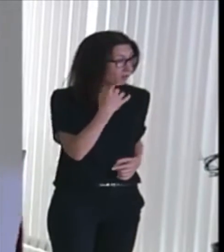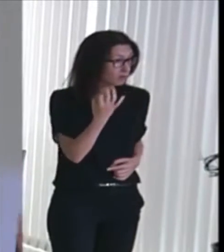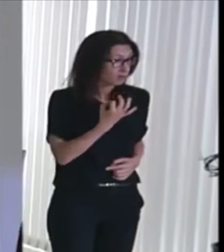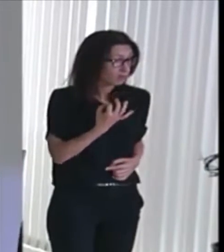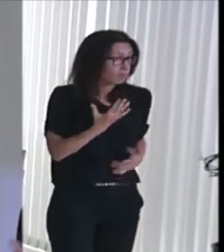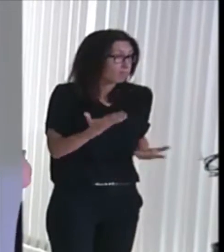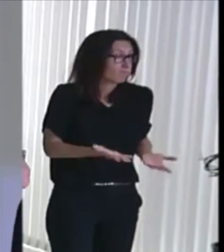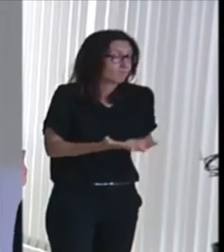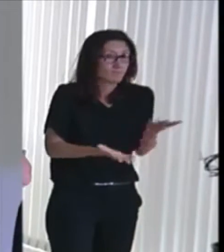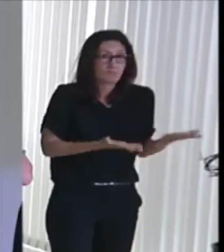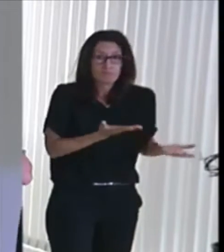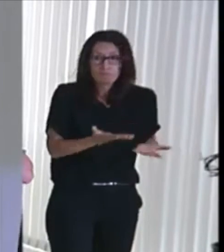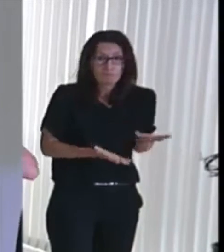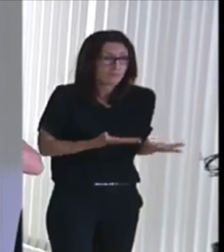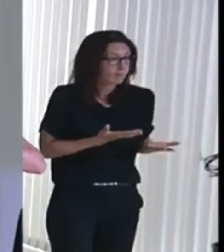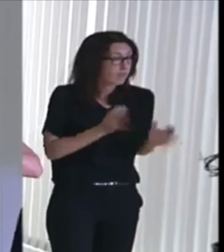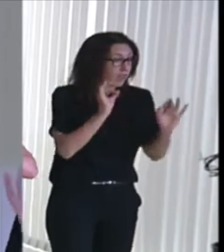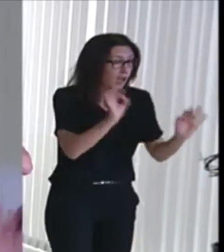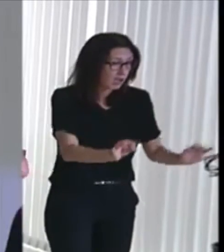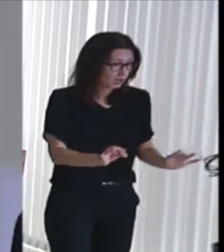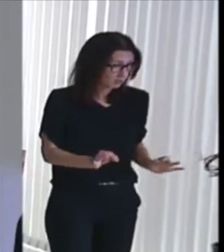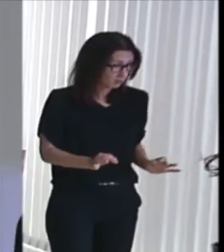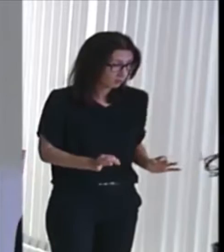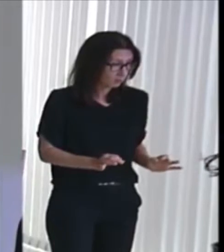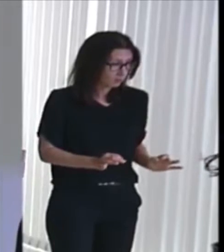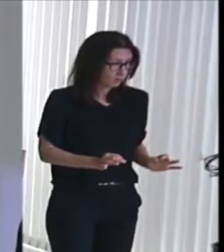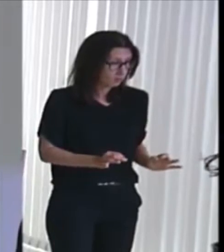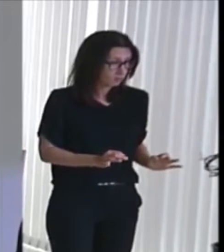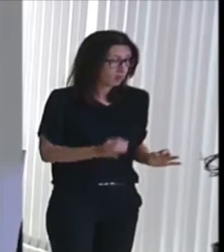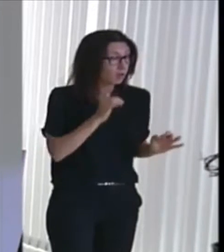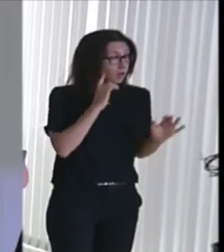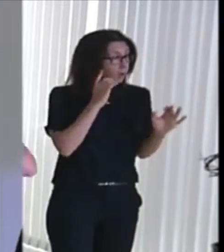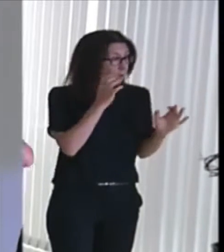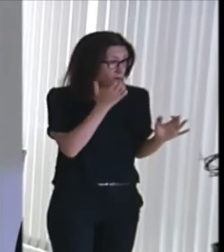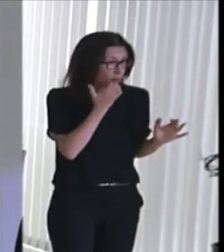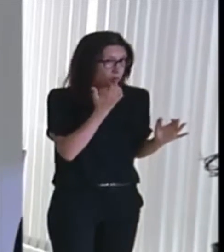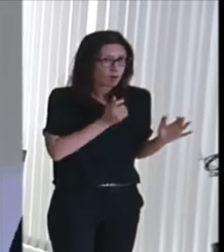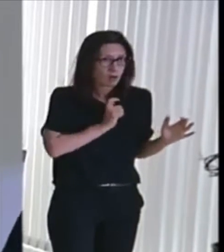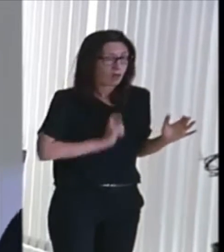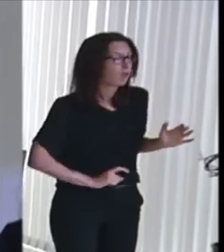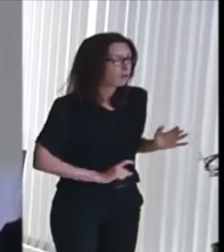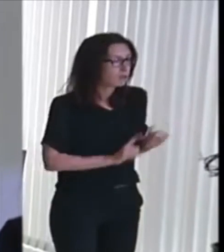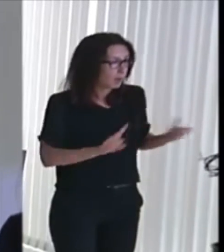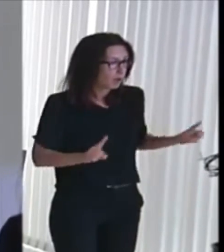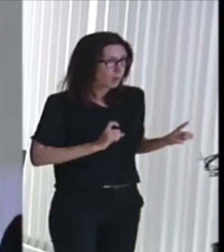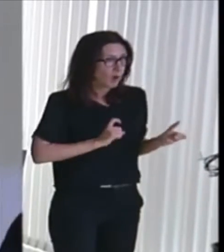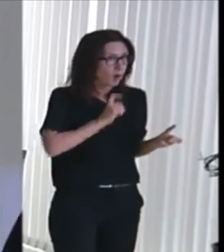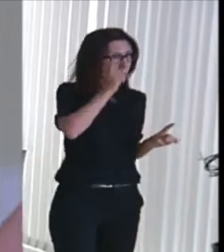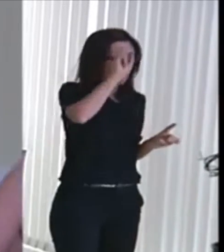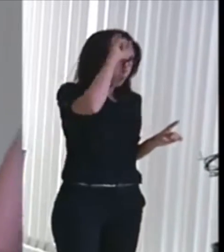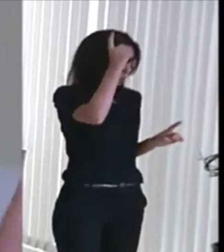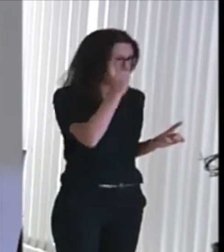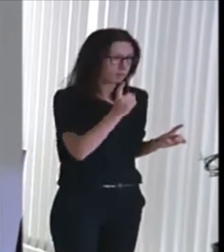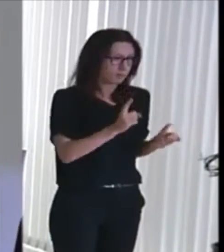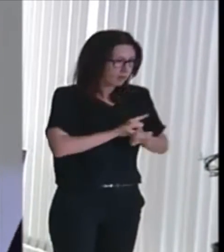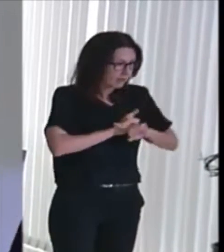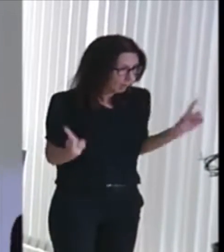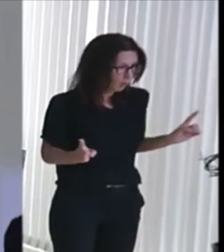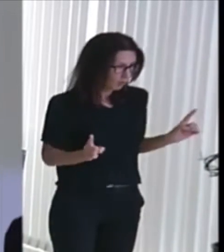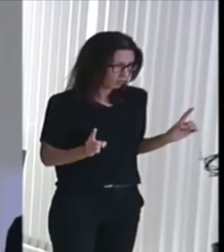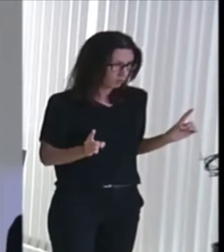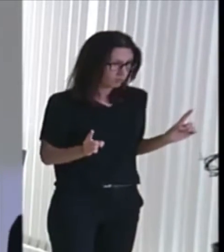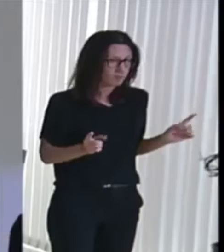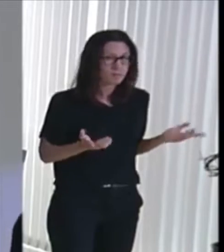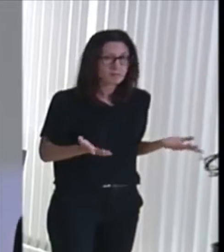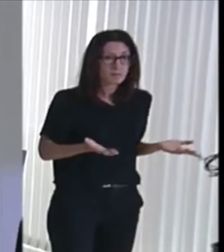o sea, que bueno, pues... Es el precio que pagas pues por esa moderación. Igual que no te hundes, pues tampoco te vuelves, te metes en una euforia y